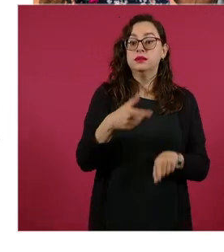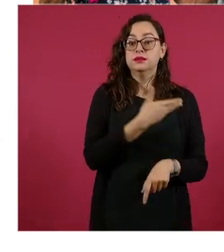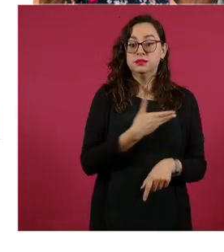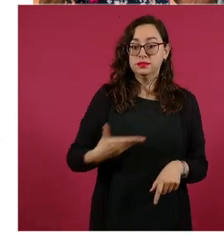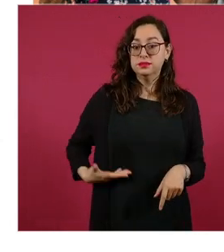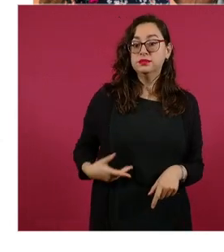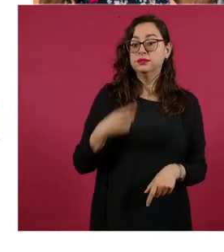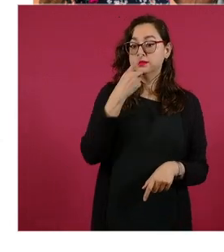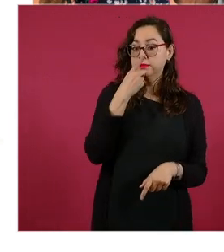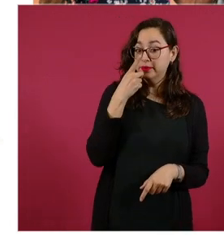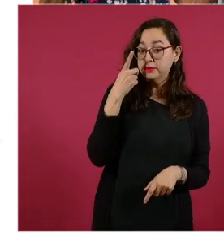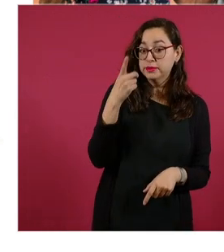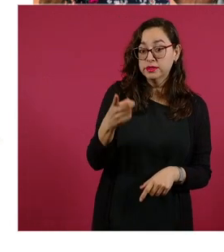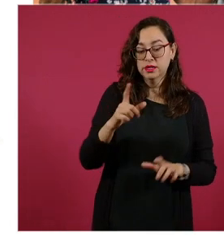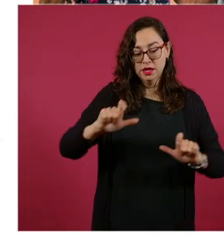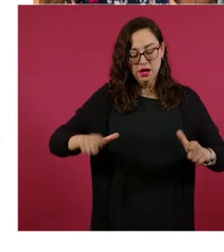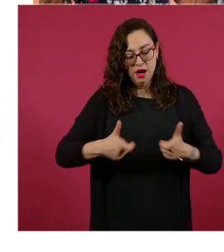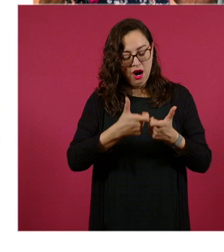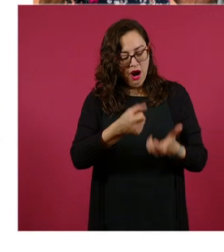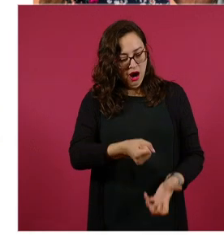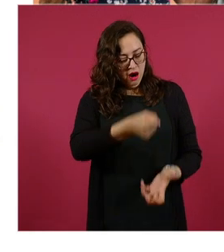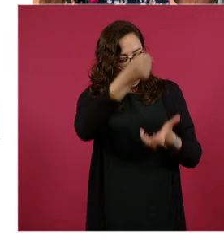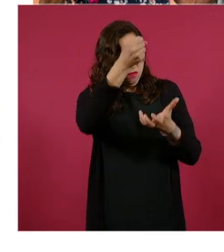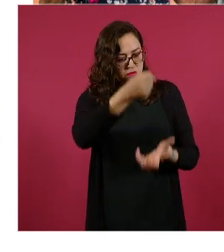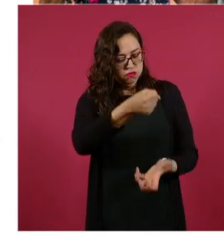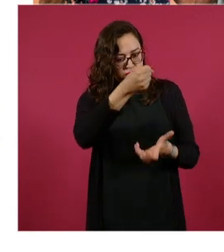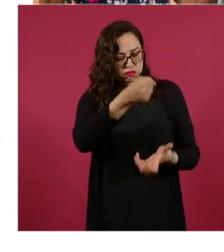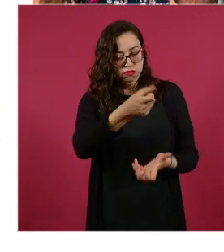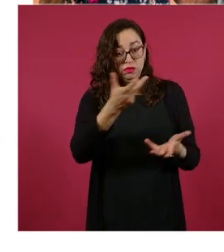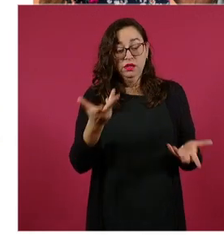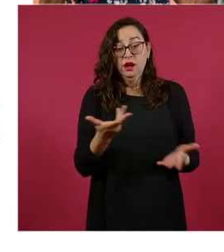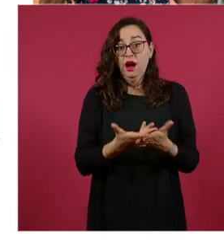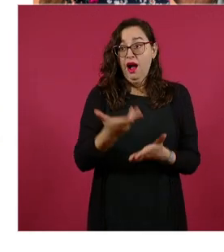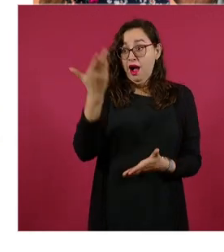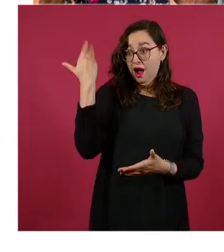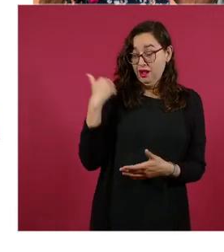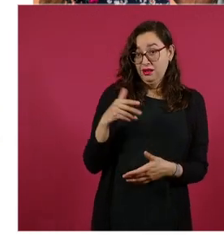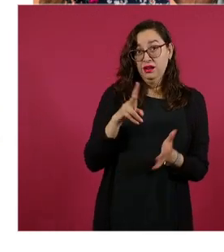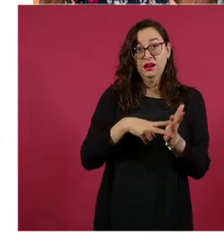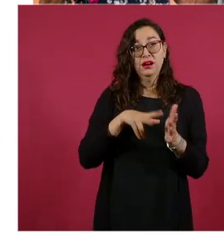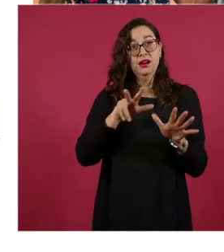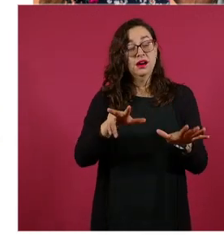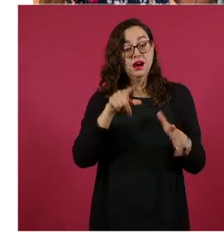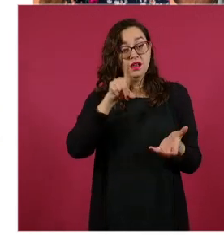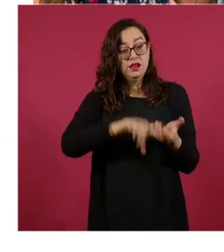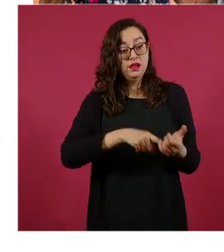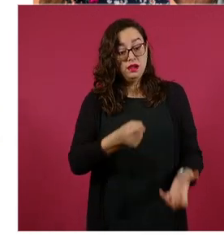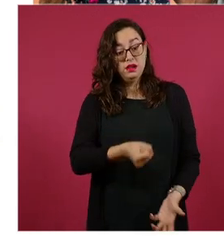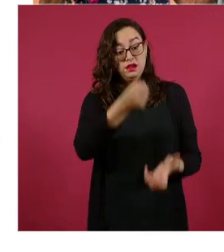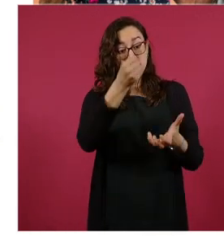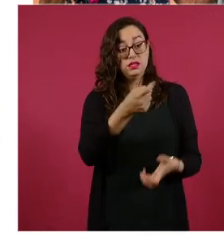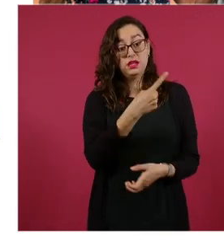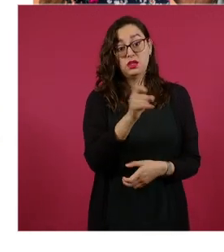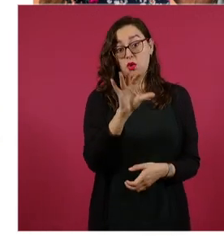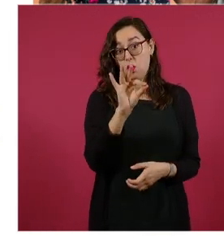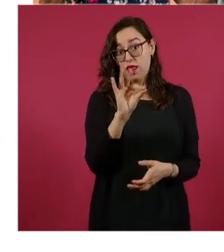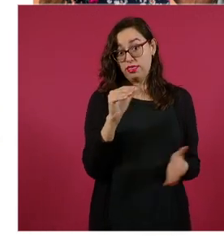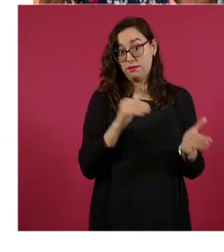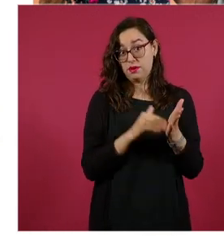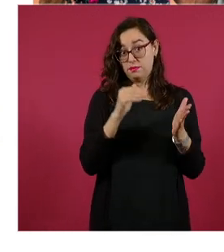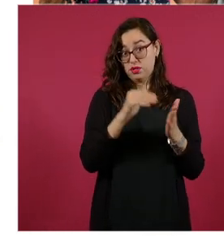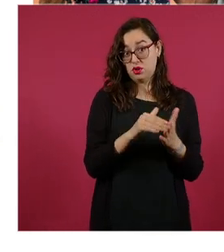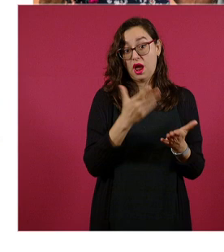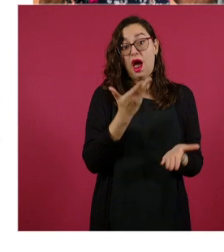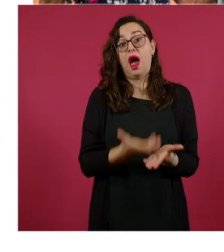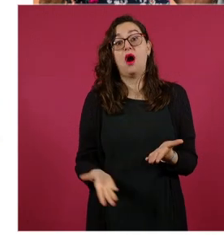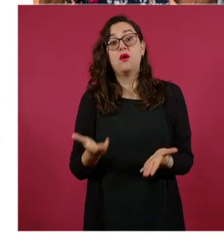ocasiones, generar un fondo de inversión que cuando llegamos tenía 140 mil millones de pesos y que hoy tiene poco